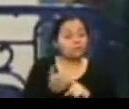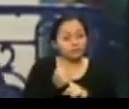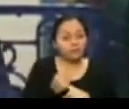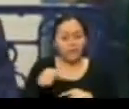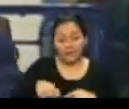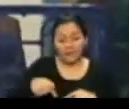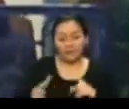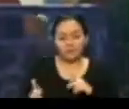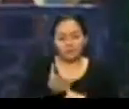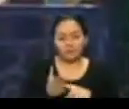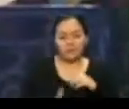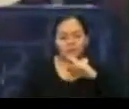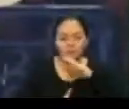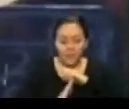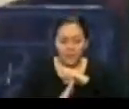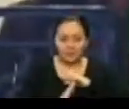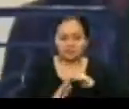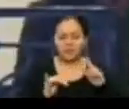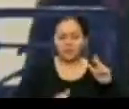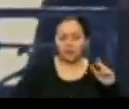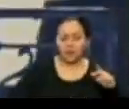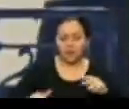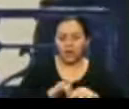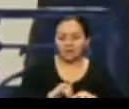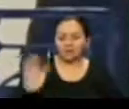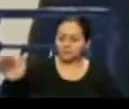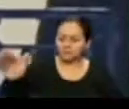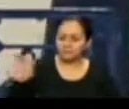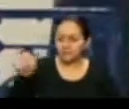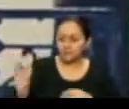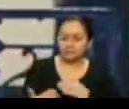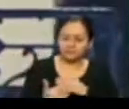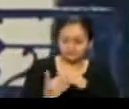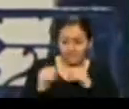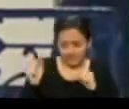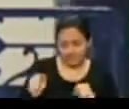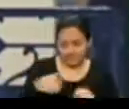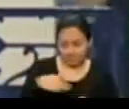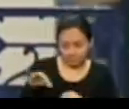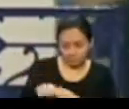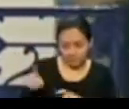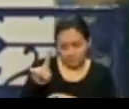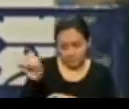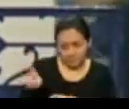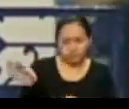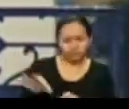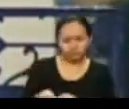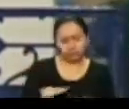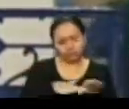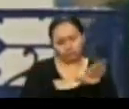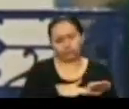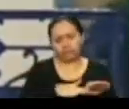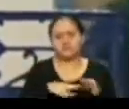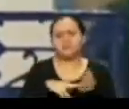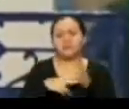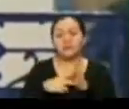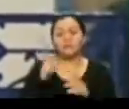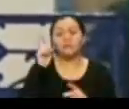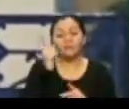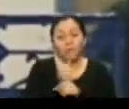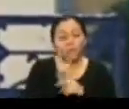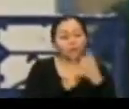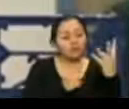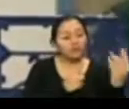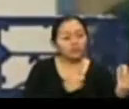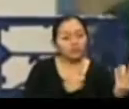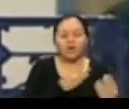democracia, con el voto popular. Por eso el menor de los problemas es que los de luto griten, lloren, se